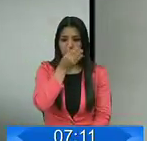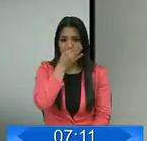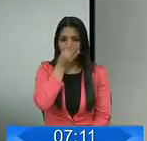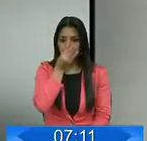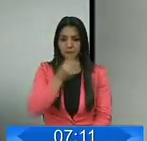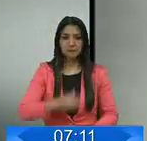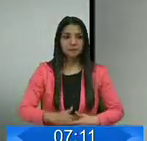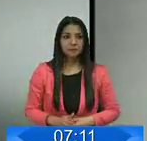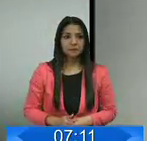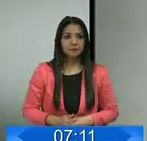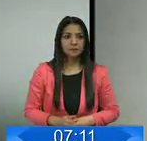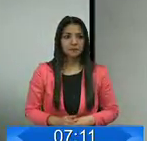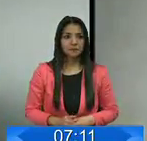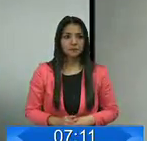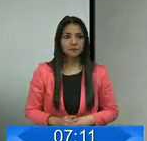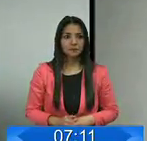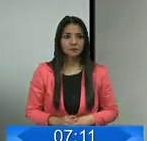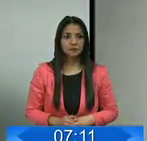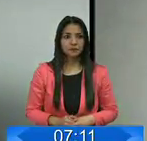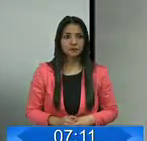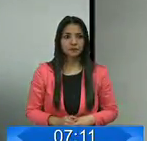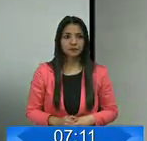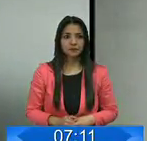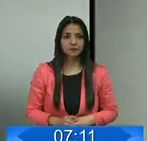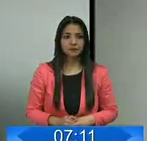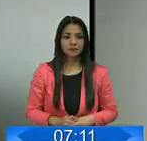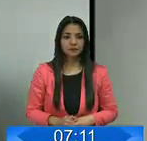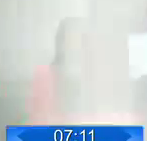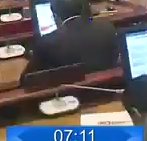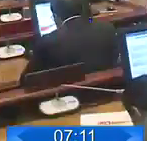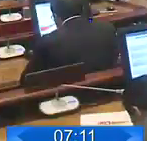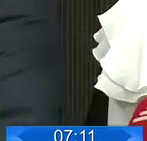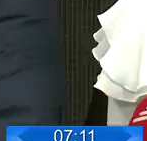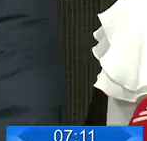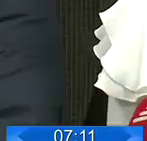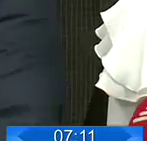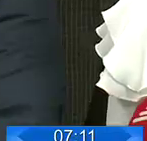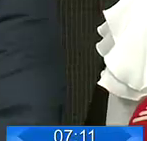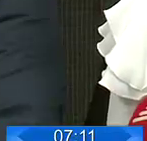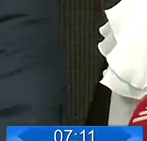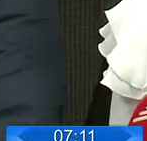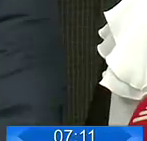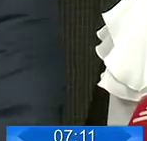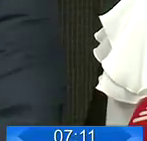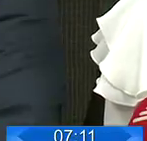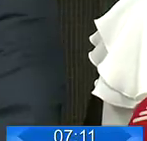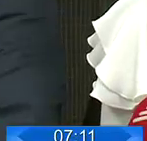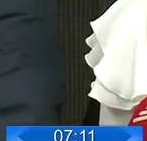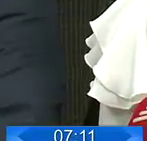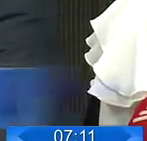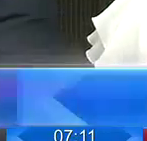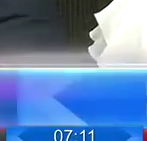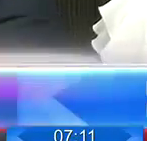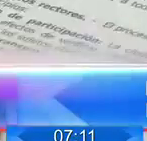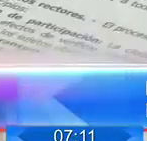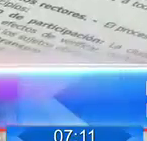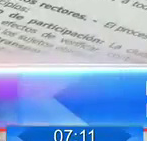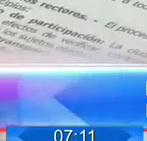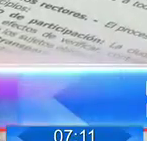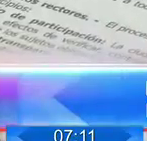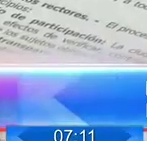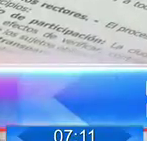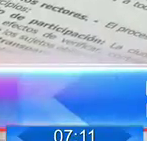Jorge Escobar. Momento de hacer una pausa comercial, amigos televidentes, pero al retornar, Alianza País